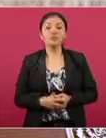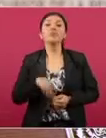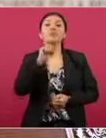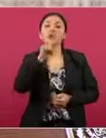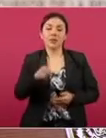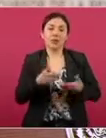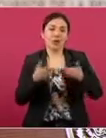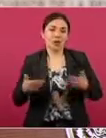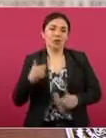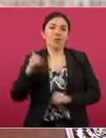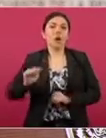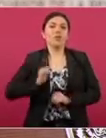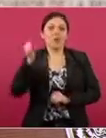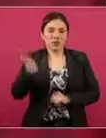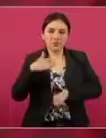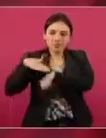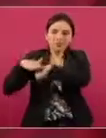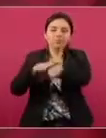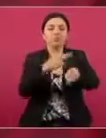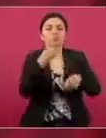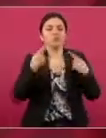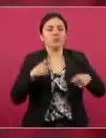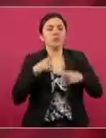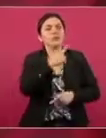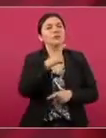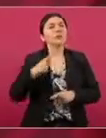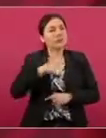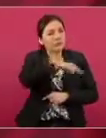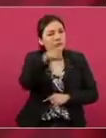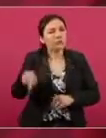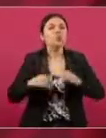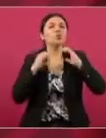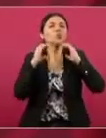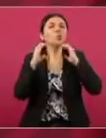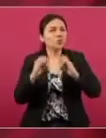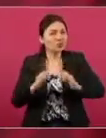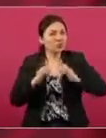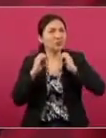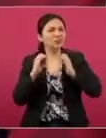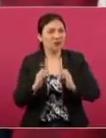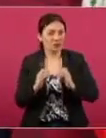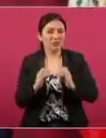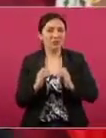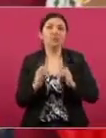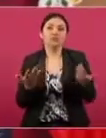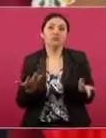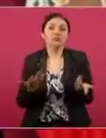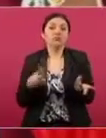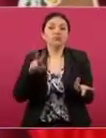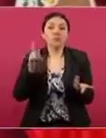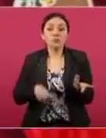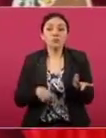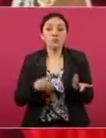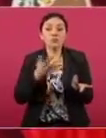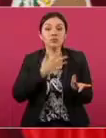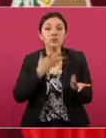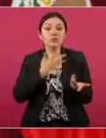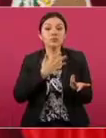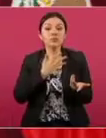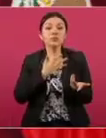también decirle a la gente que se cuiden, porque llegan